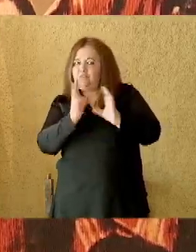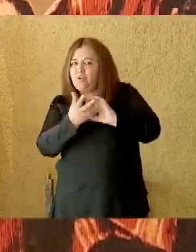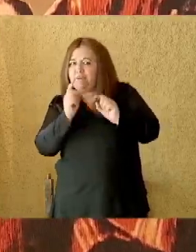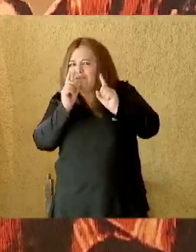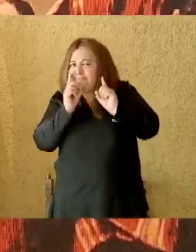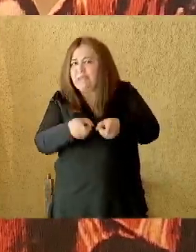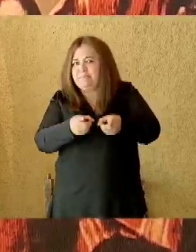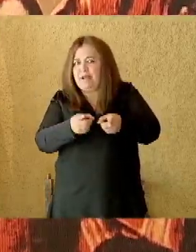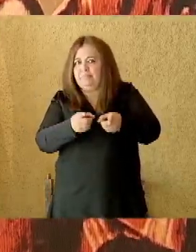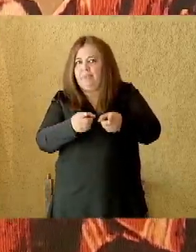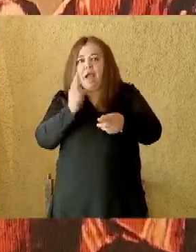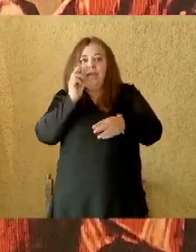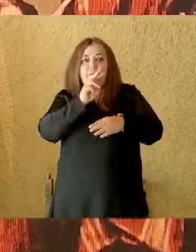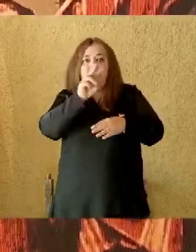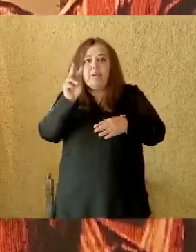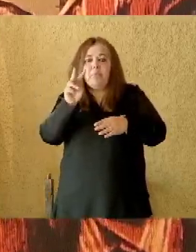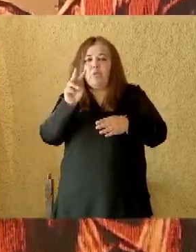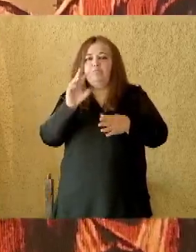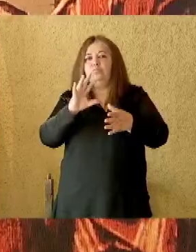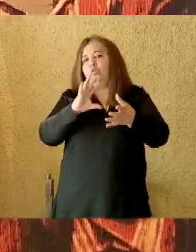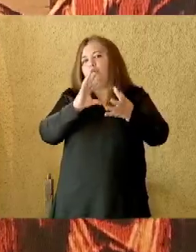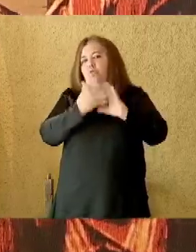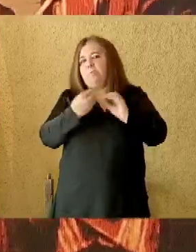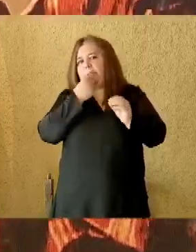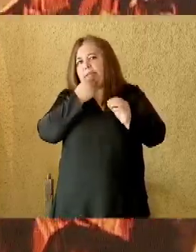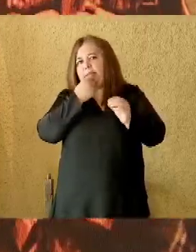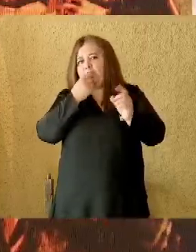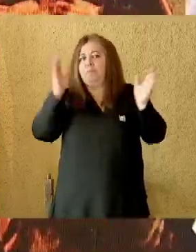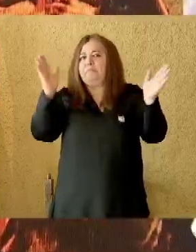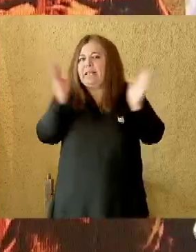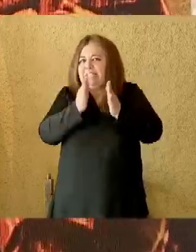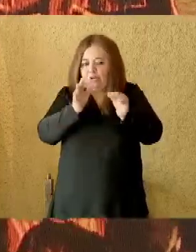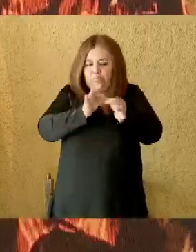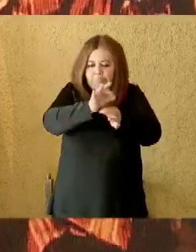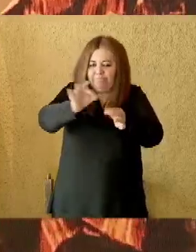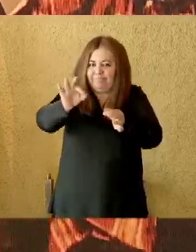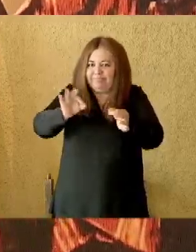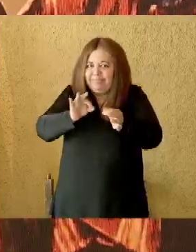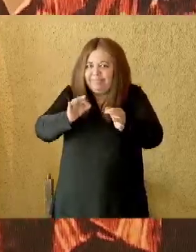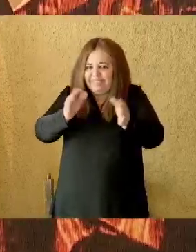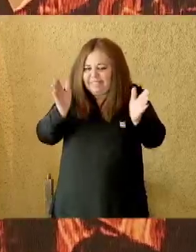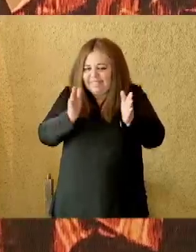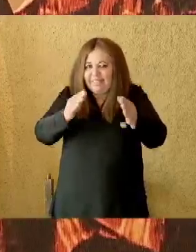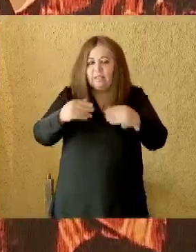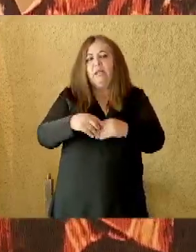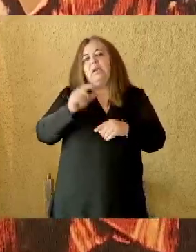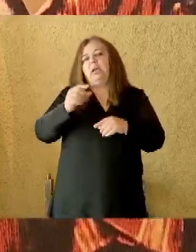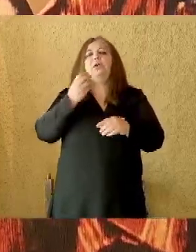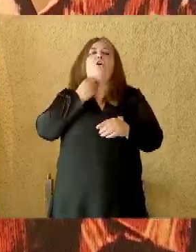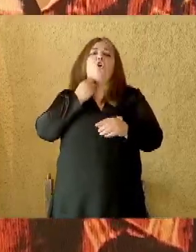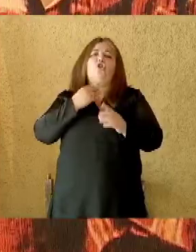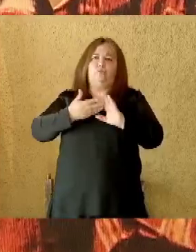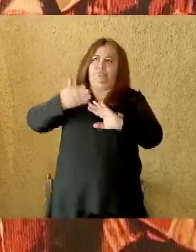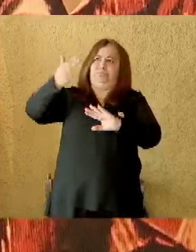vemos lo que puede ser la representación en escala quizá, pero bueno, en definitiva son los criollos que en aquella